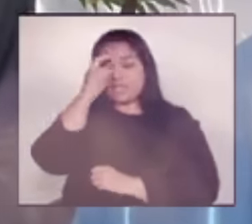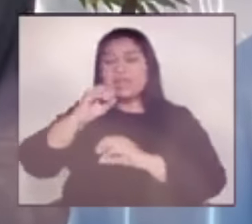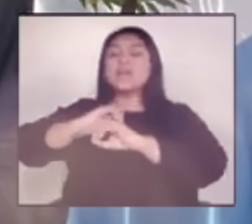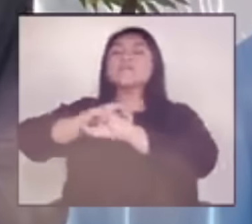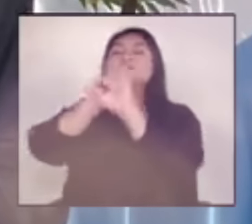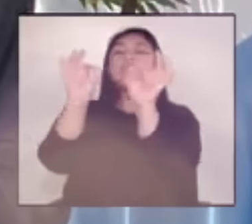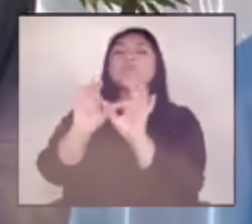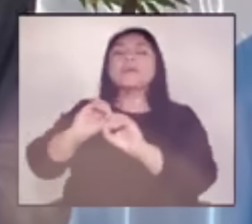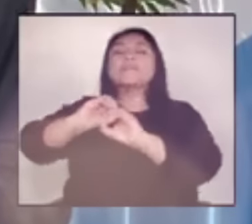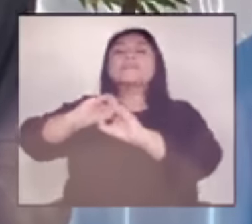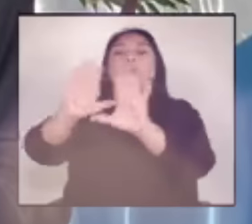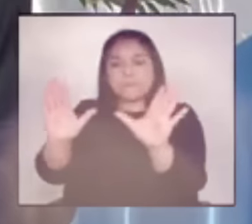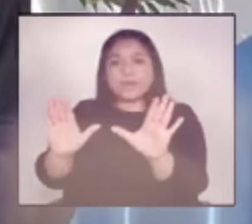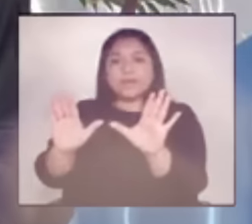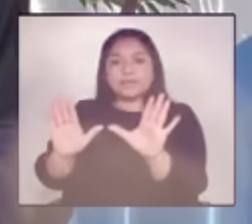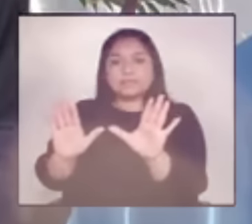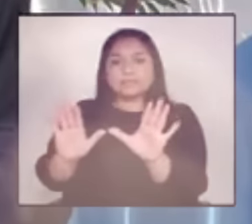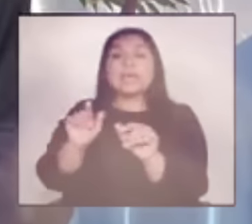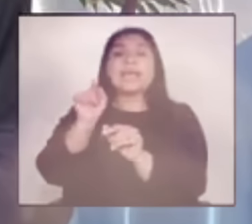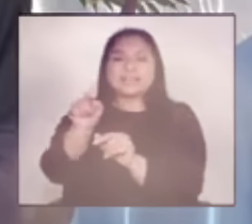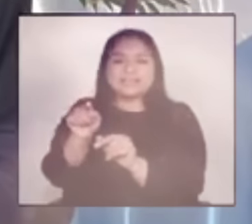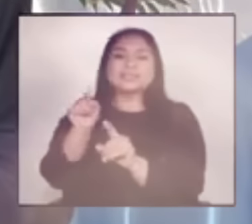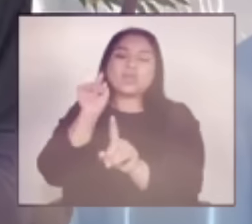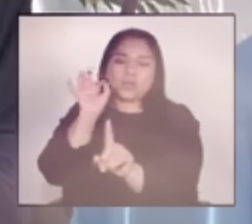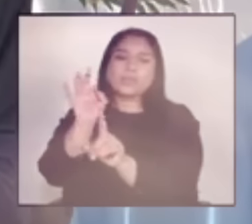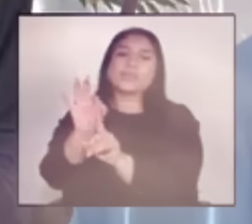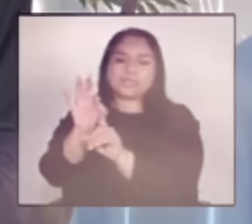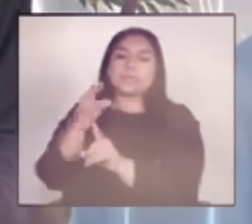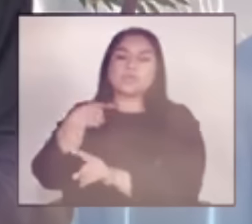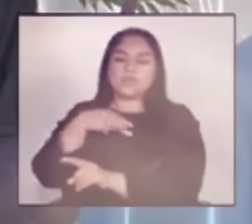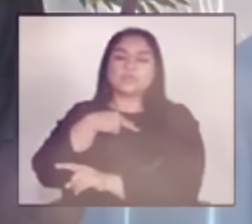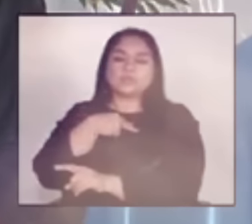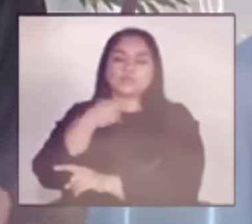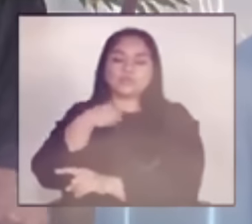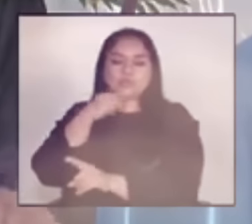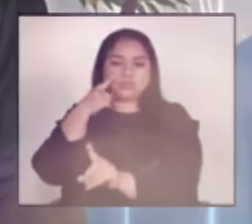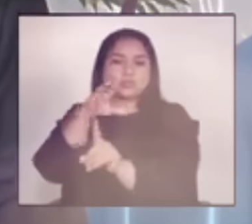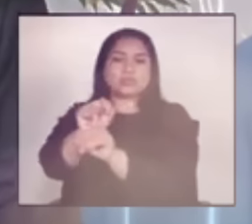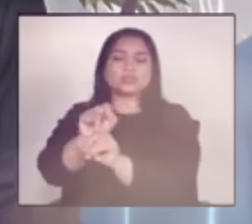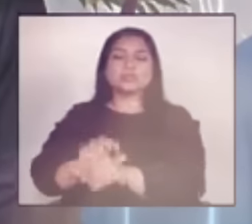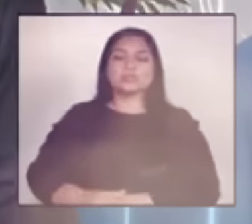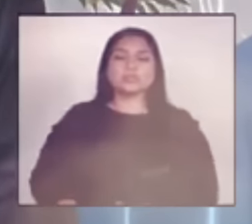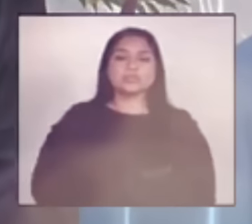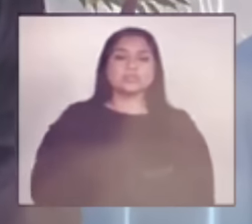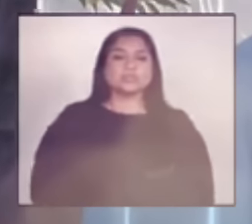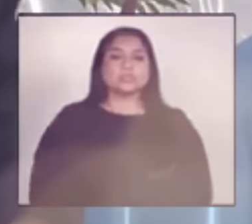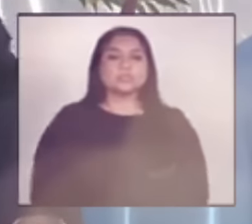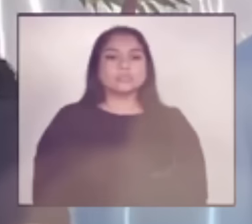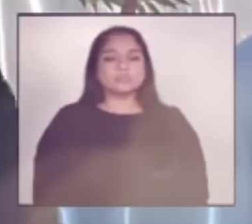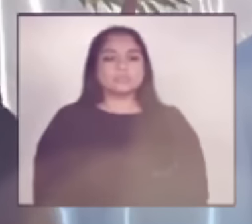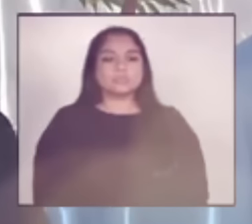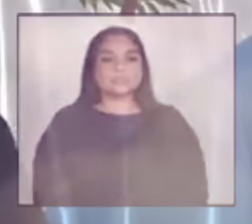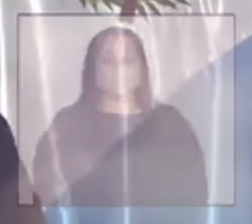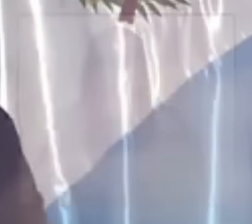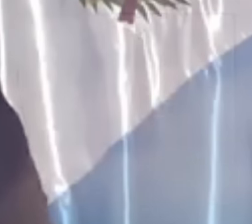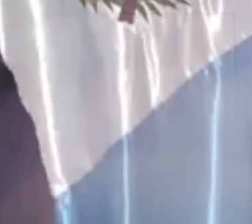transparente, que es uno de los objetivos que nosotros hemos identificado. Gracias, señor presidente. Continuamos con